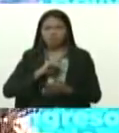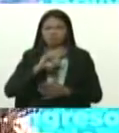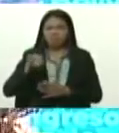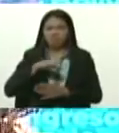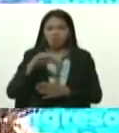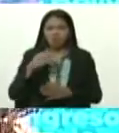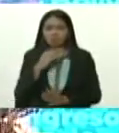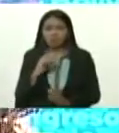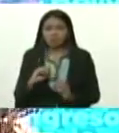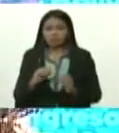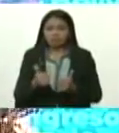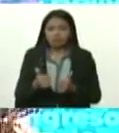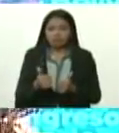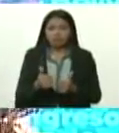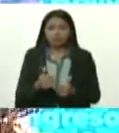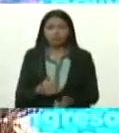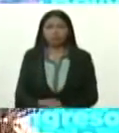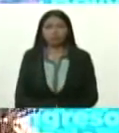raíz.